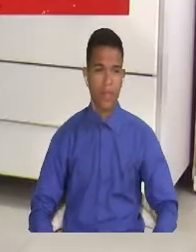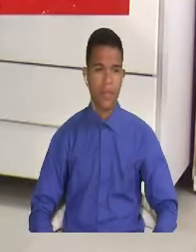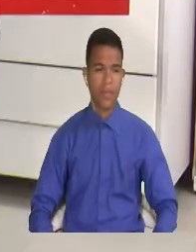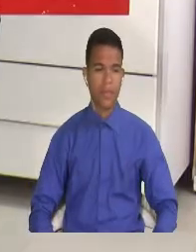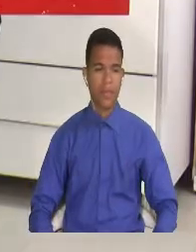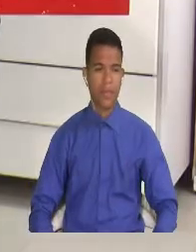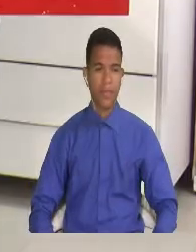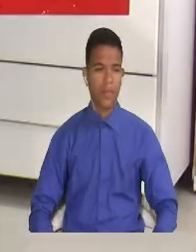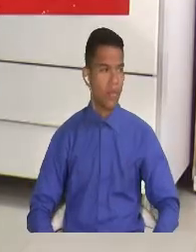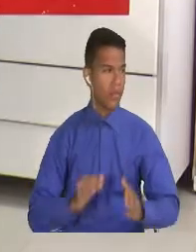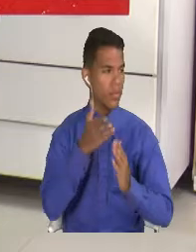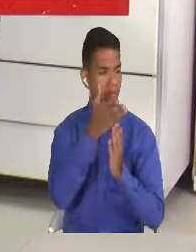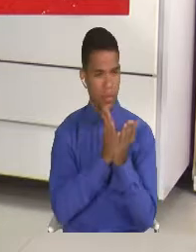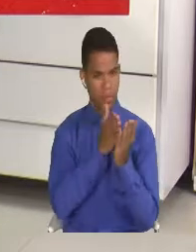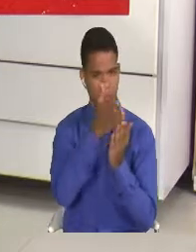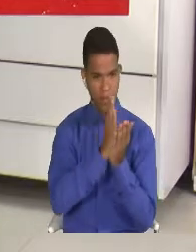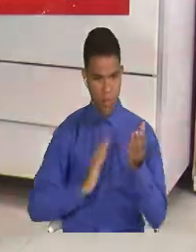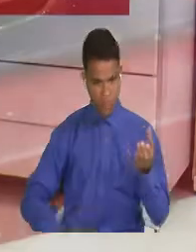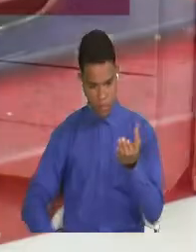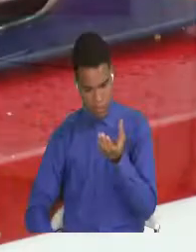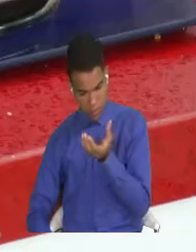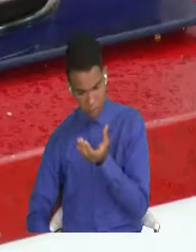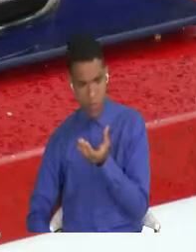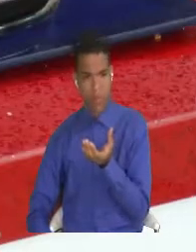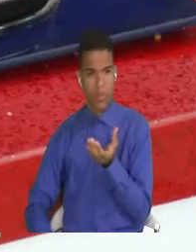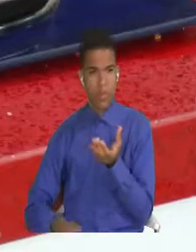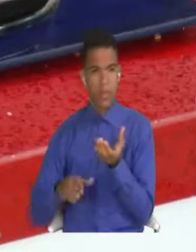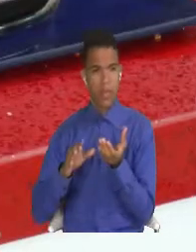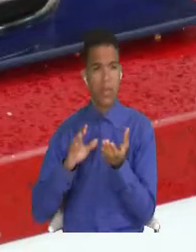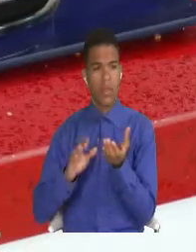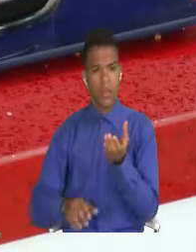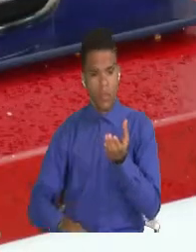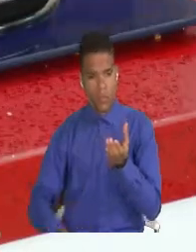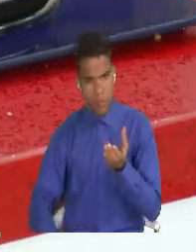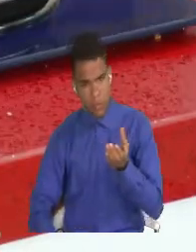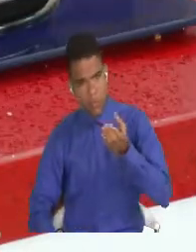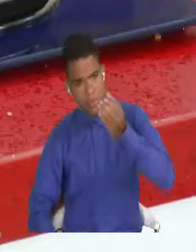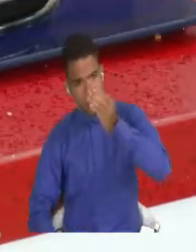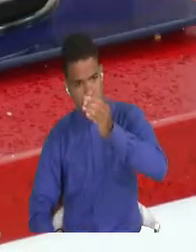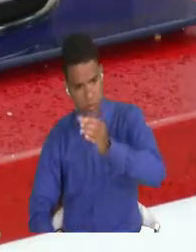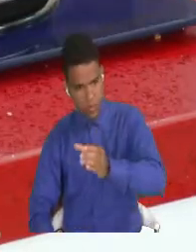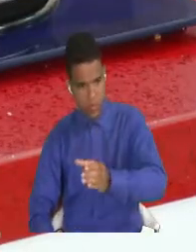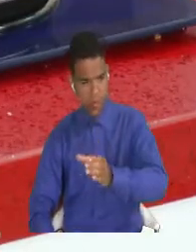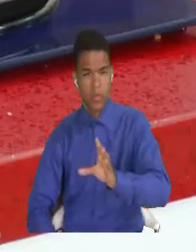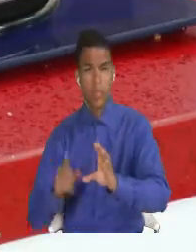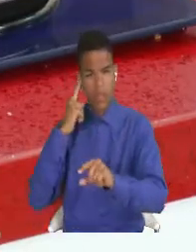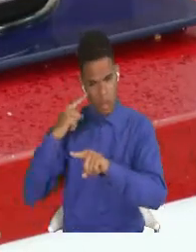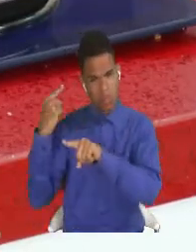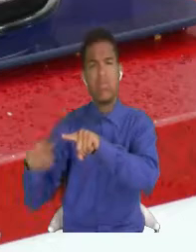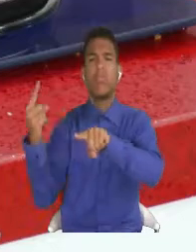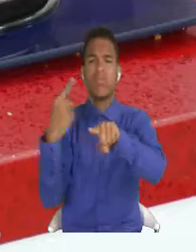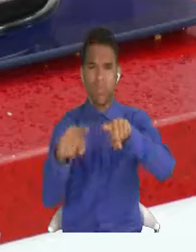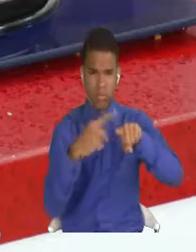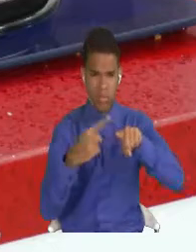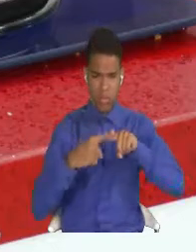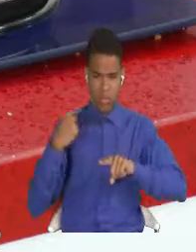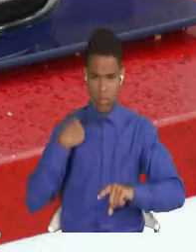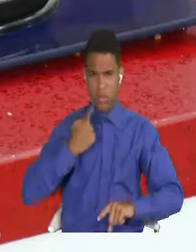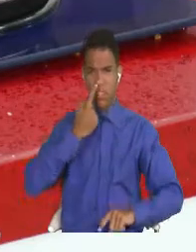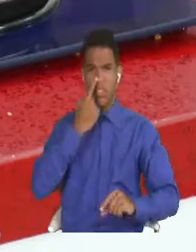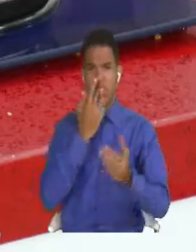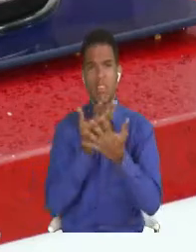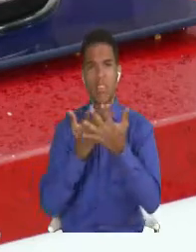puedes sacar, por favor. Y ya saben ustedes, queridos televidentes, estas y otras recetas las pueden encontrar precisamente en